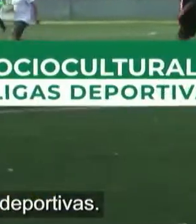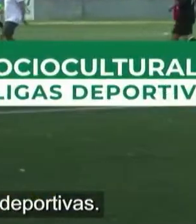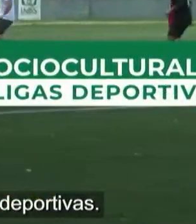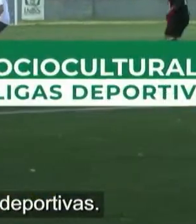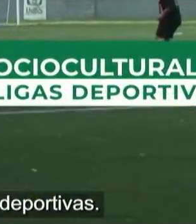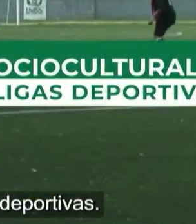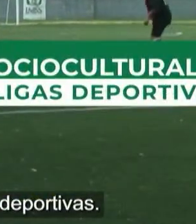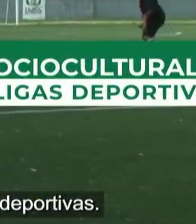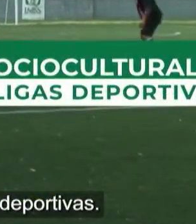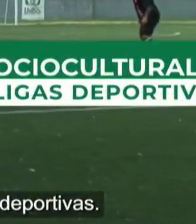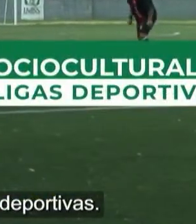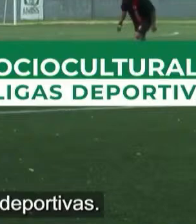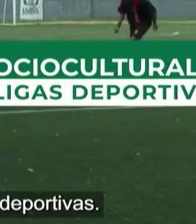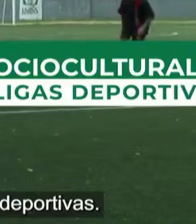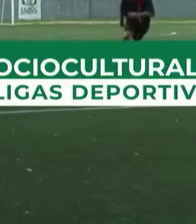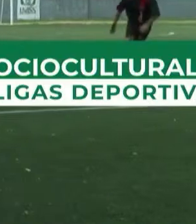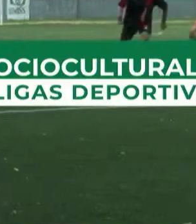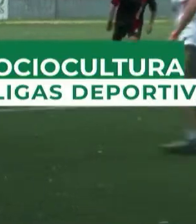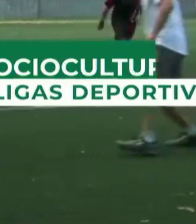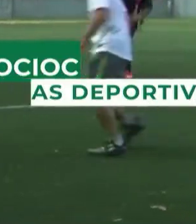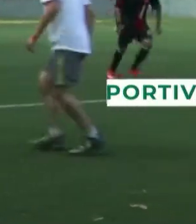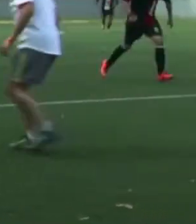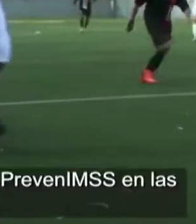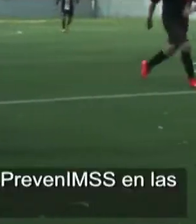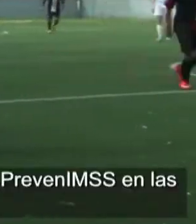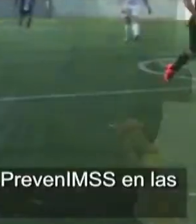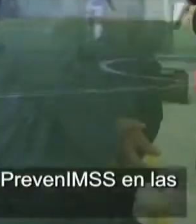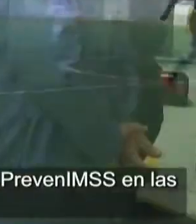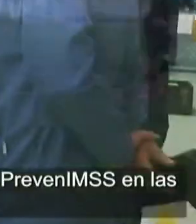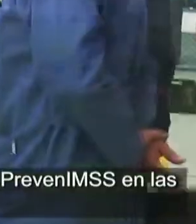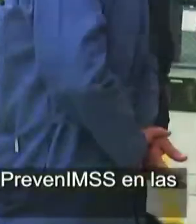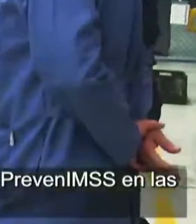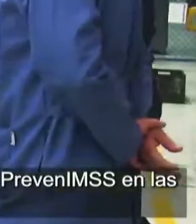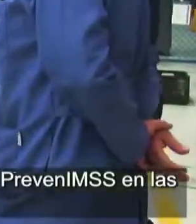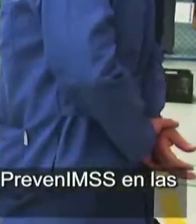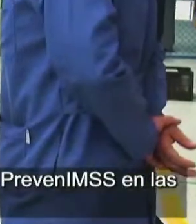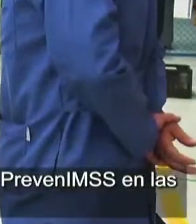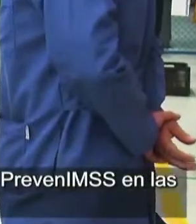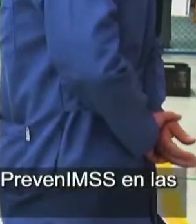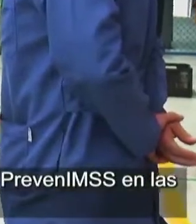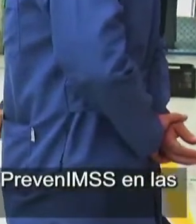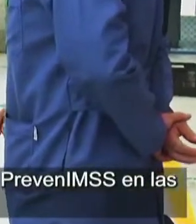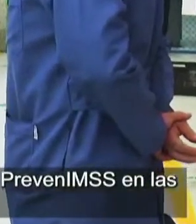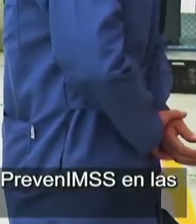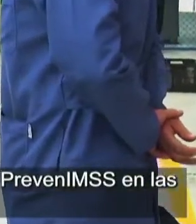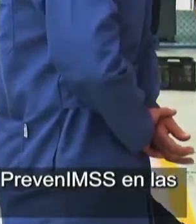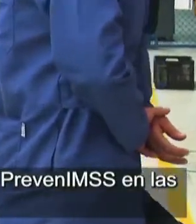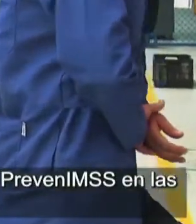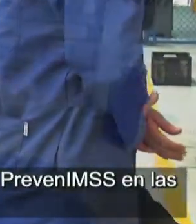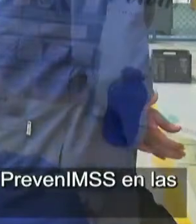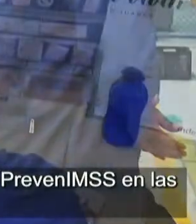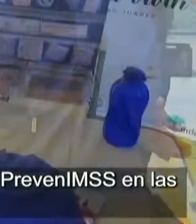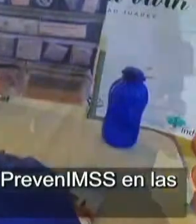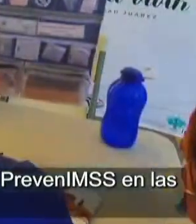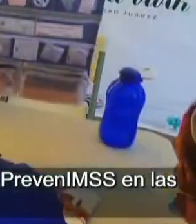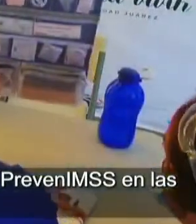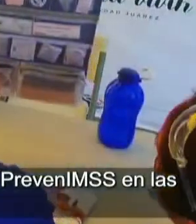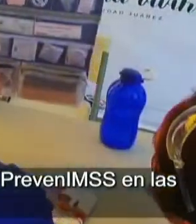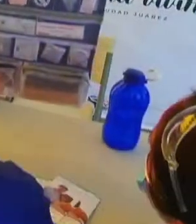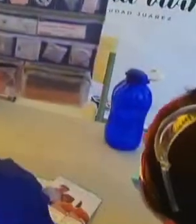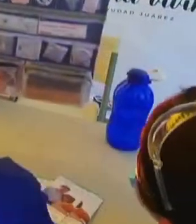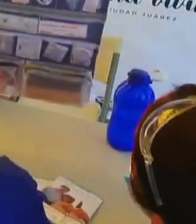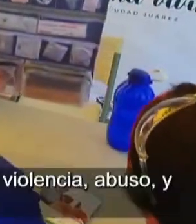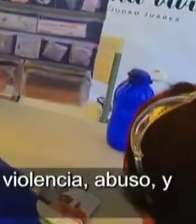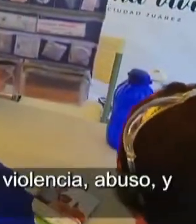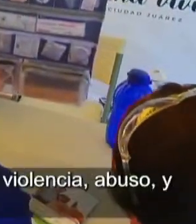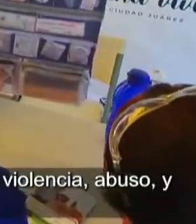Actividades socioculturales y ligas deportivas. 7. Fortalecimiento de la prescripción social y prevenimos en las